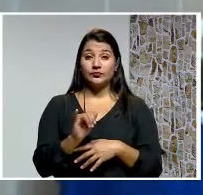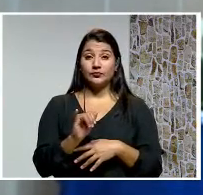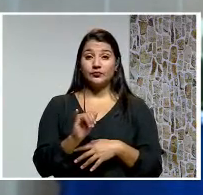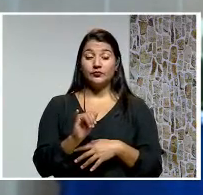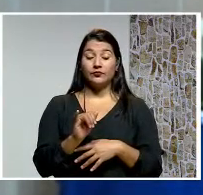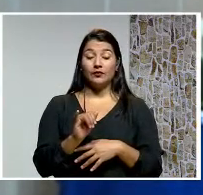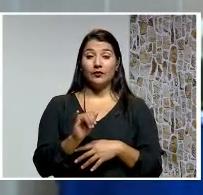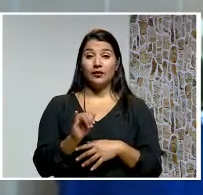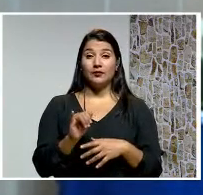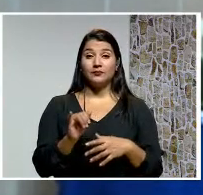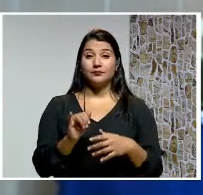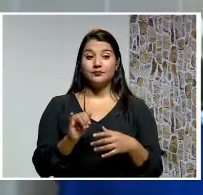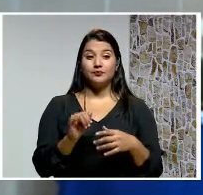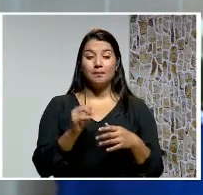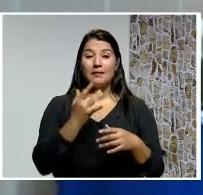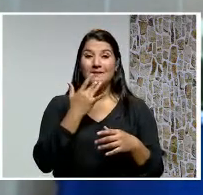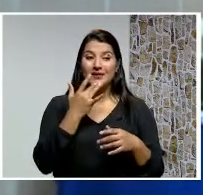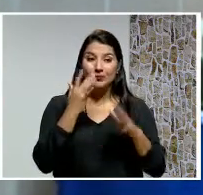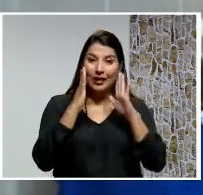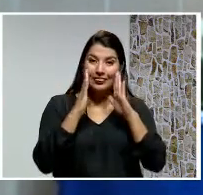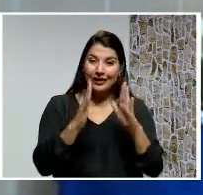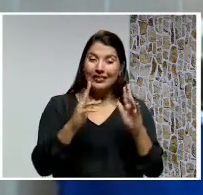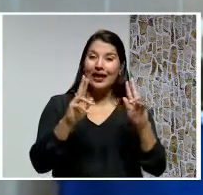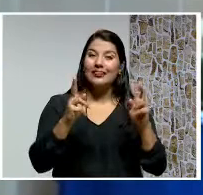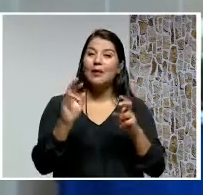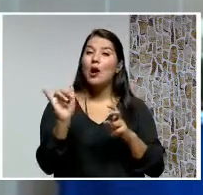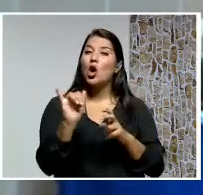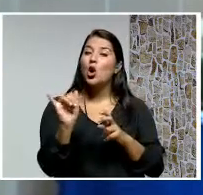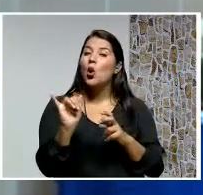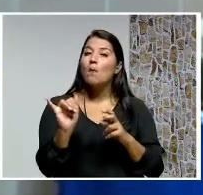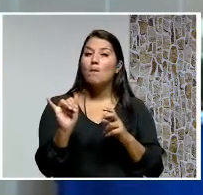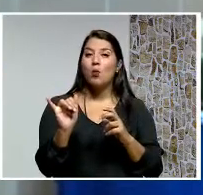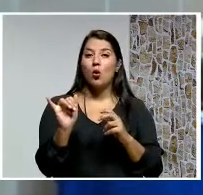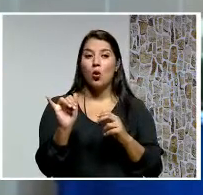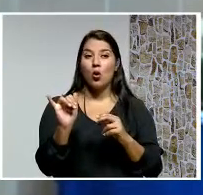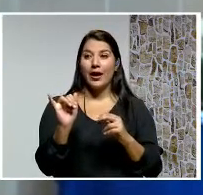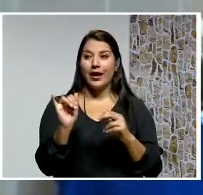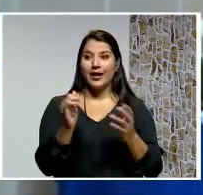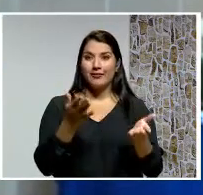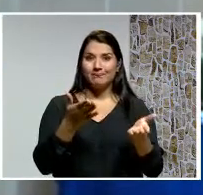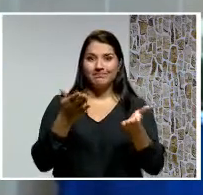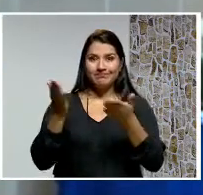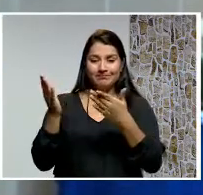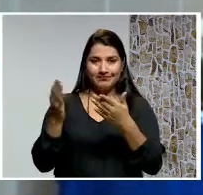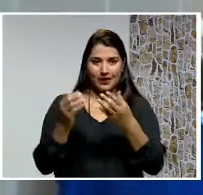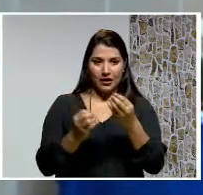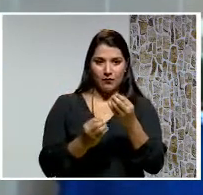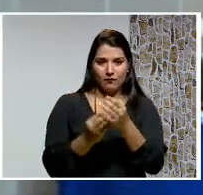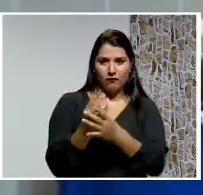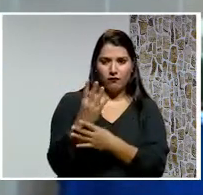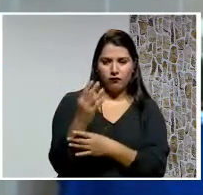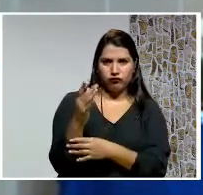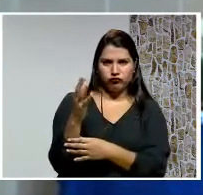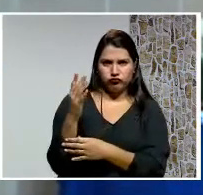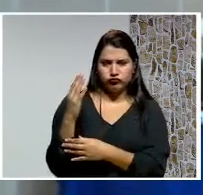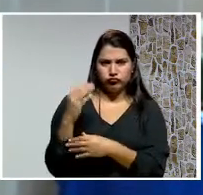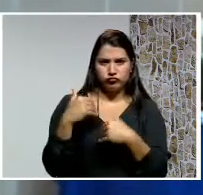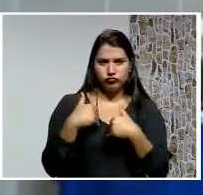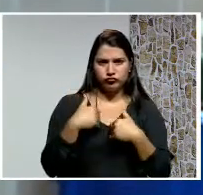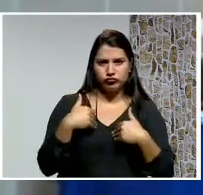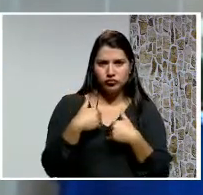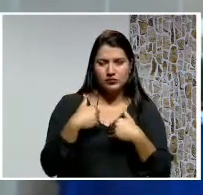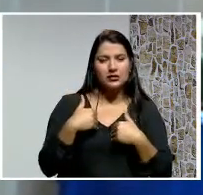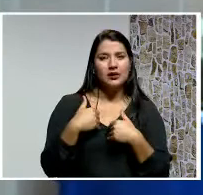a temas como el tráfico internacional de especies y el tráfico, por ejemplo, de